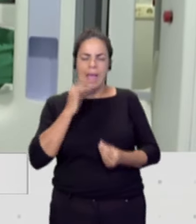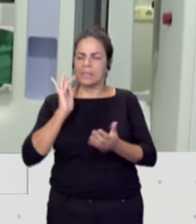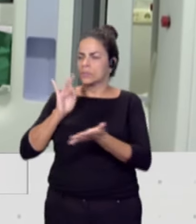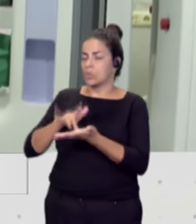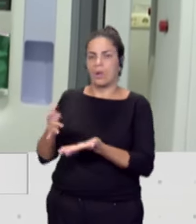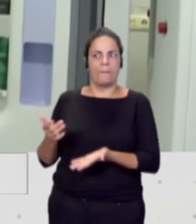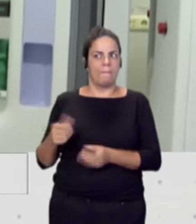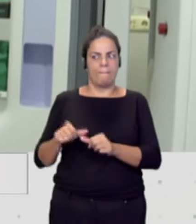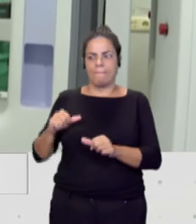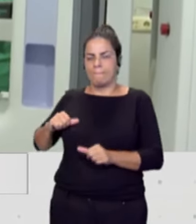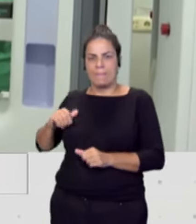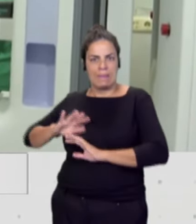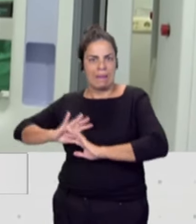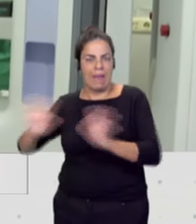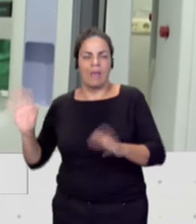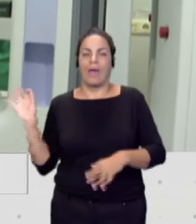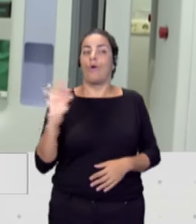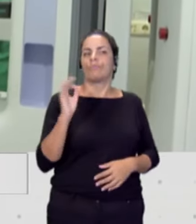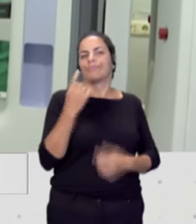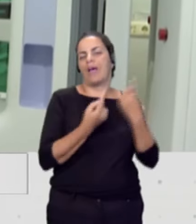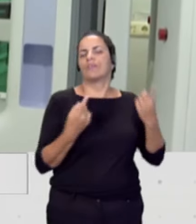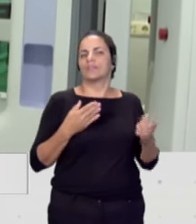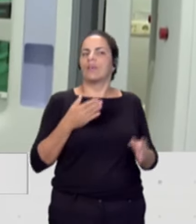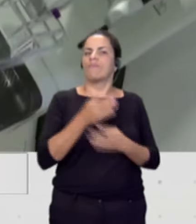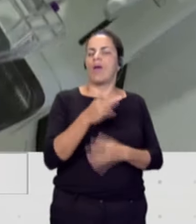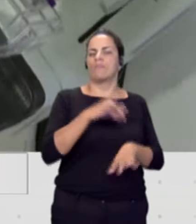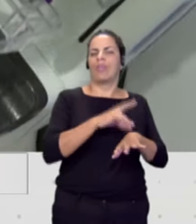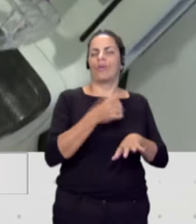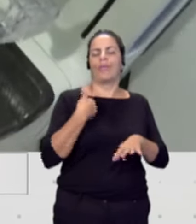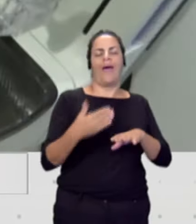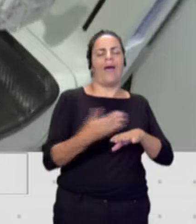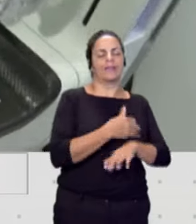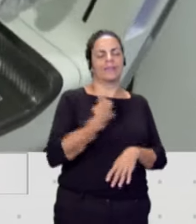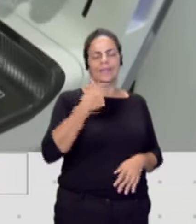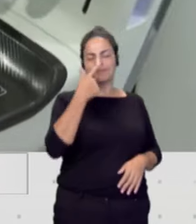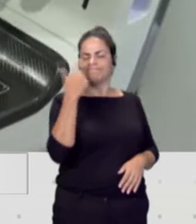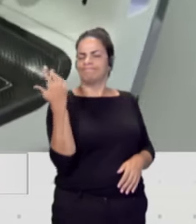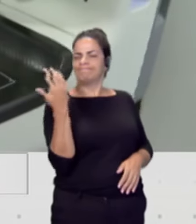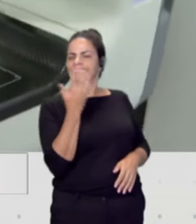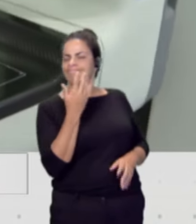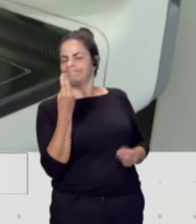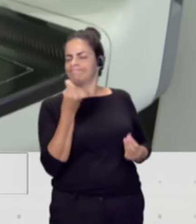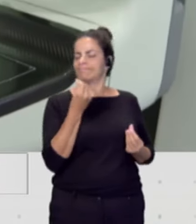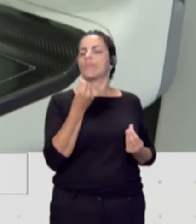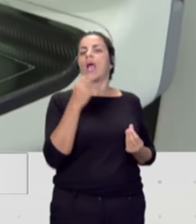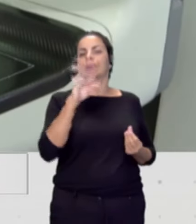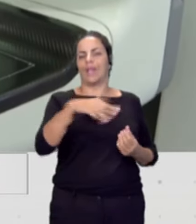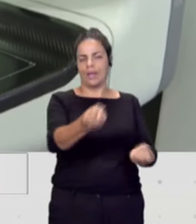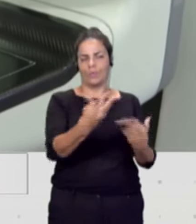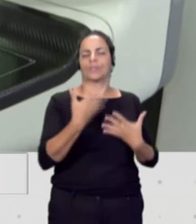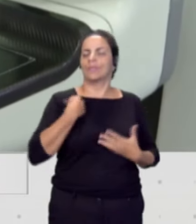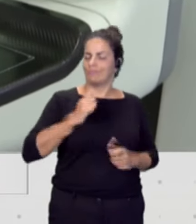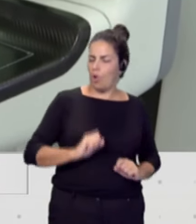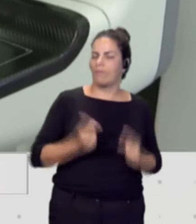Otras veces van sospechando previamente y la noticia es una confirmación a este